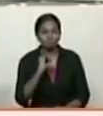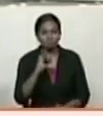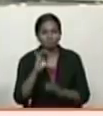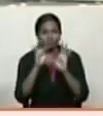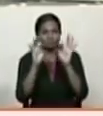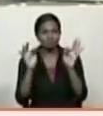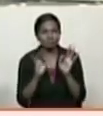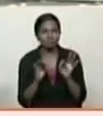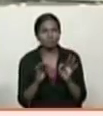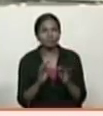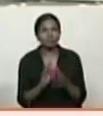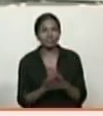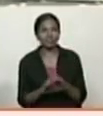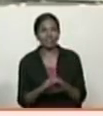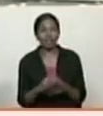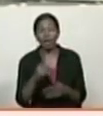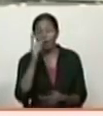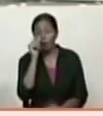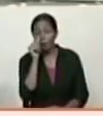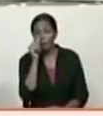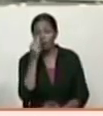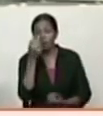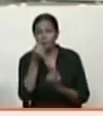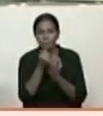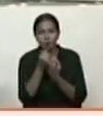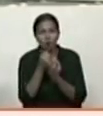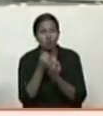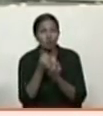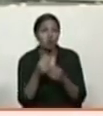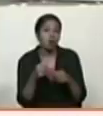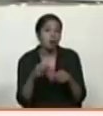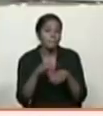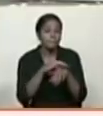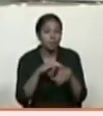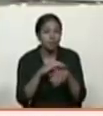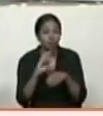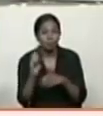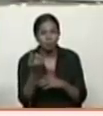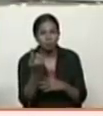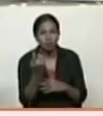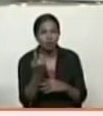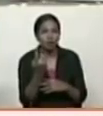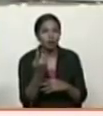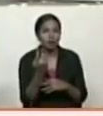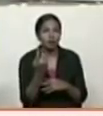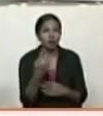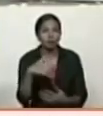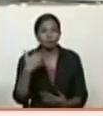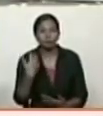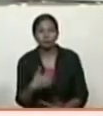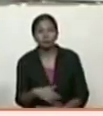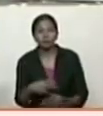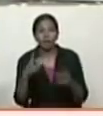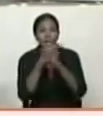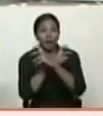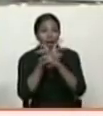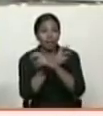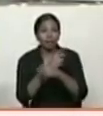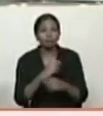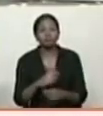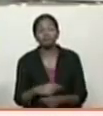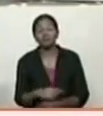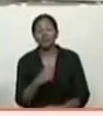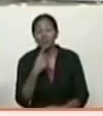Tom Tabane, el viceprimer ministro de Argelia, Ramtane Lamara, tuvimos conversar con nuestro amigo